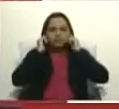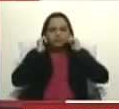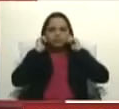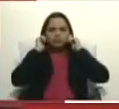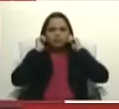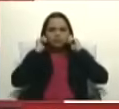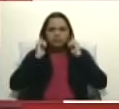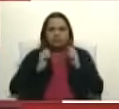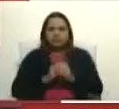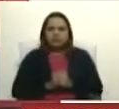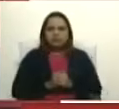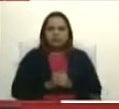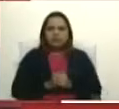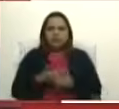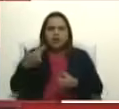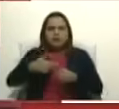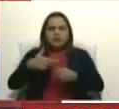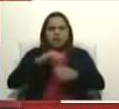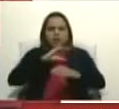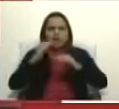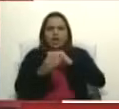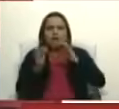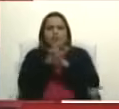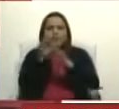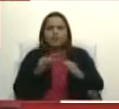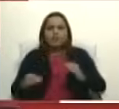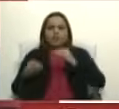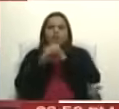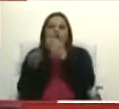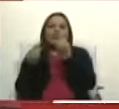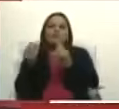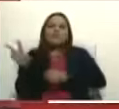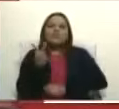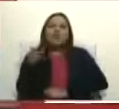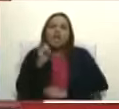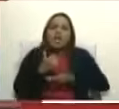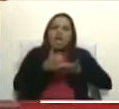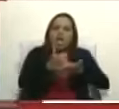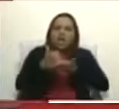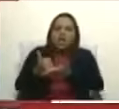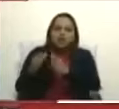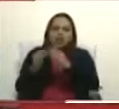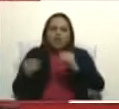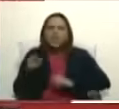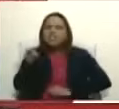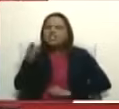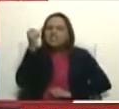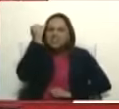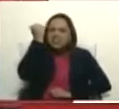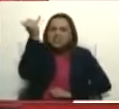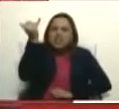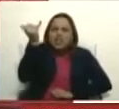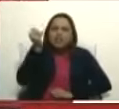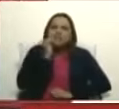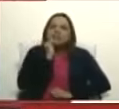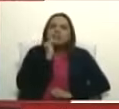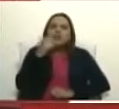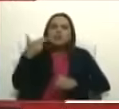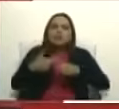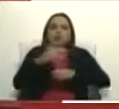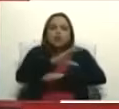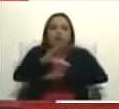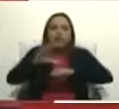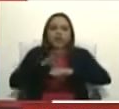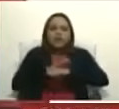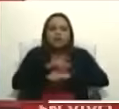Por Petrocaribe y las condiciones de igualdad, como Venezuela los estaba ayudando a todos. ¿Y de quién fue creación Petrocaribe? De un